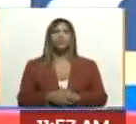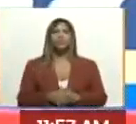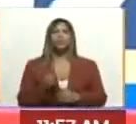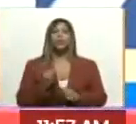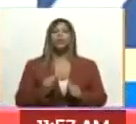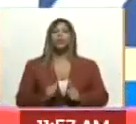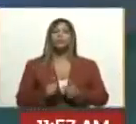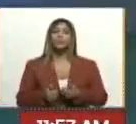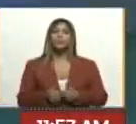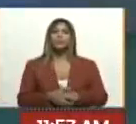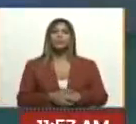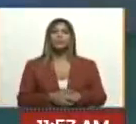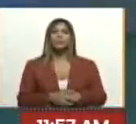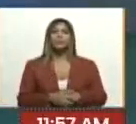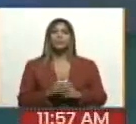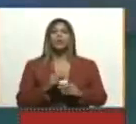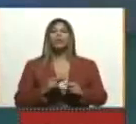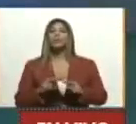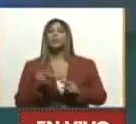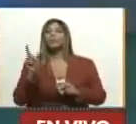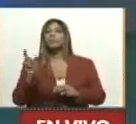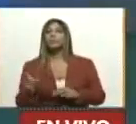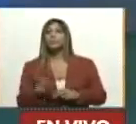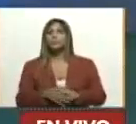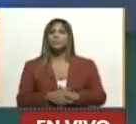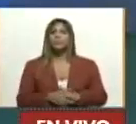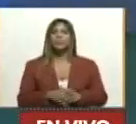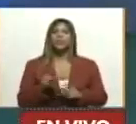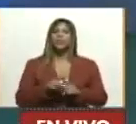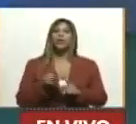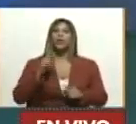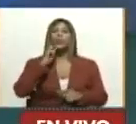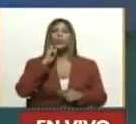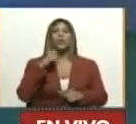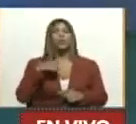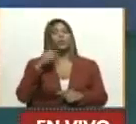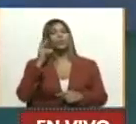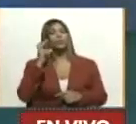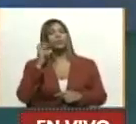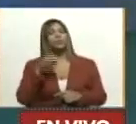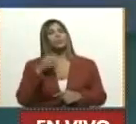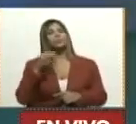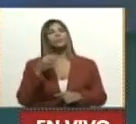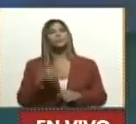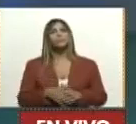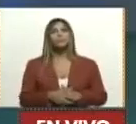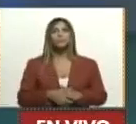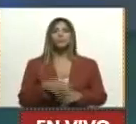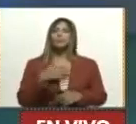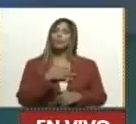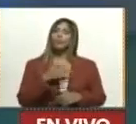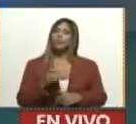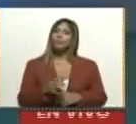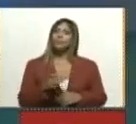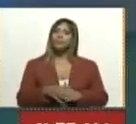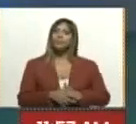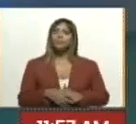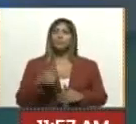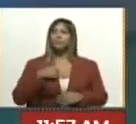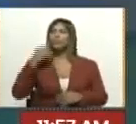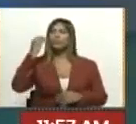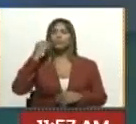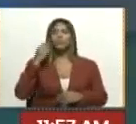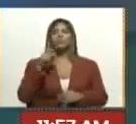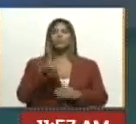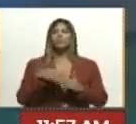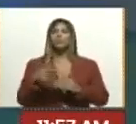radica el valor de Alex como ser humano. Hoy escuchamos sus palabras conmovedoras. Yo creo que